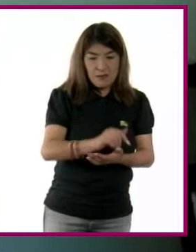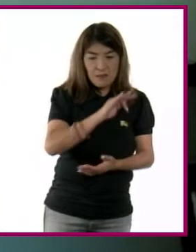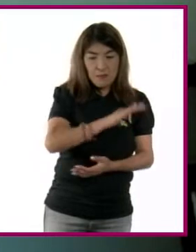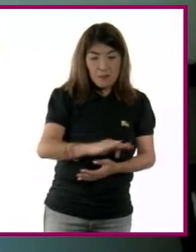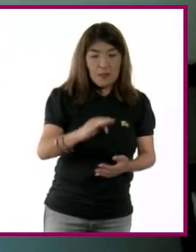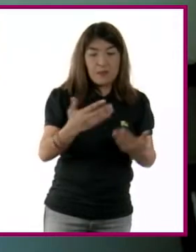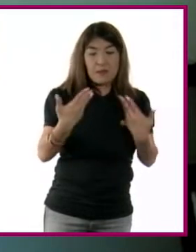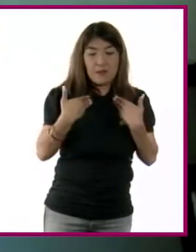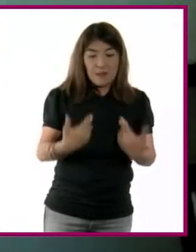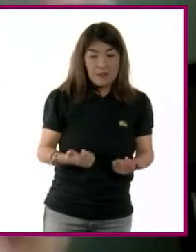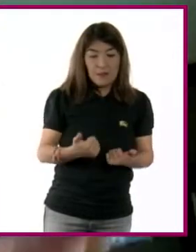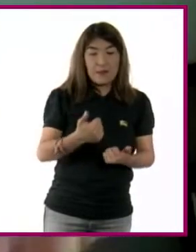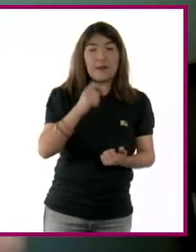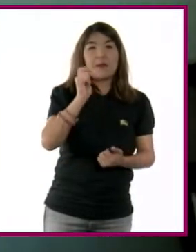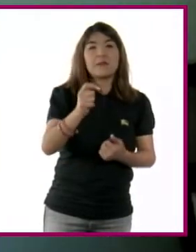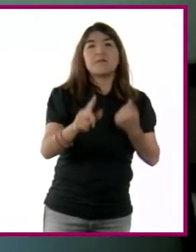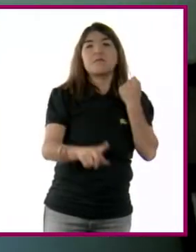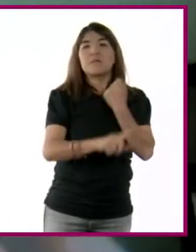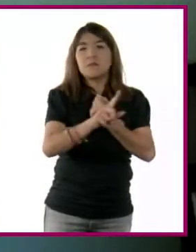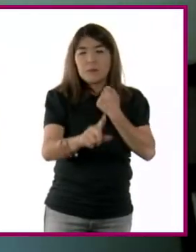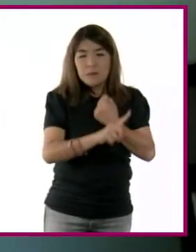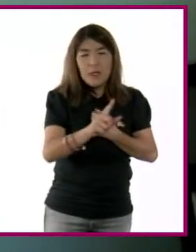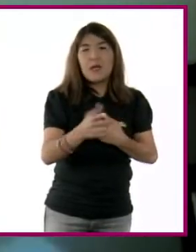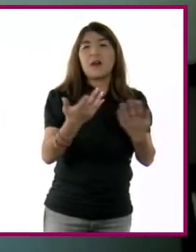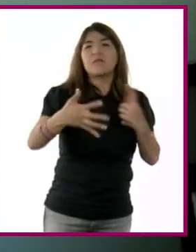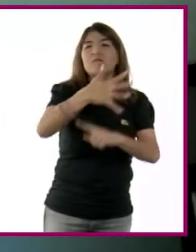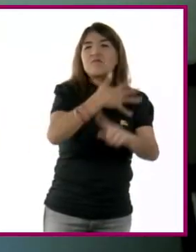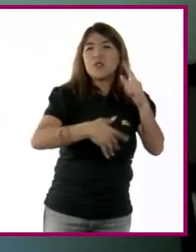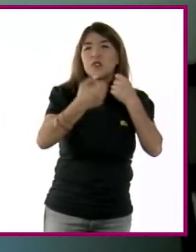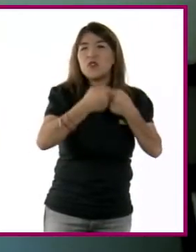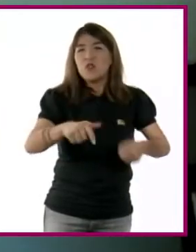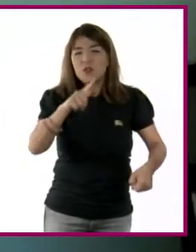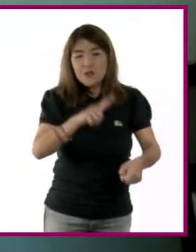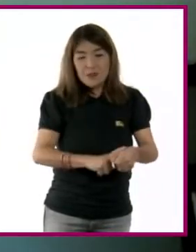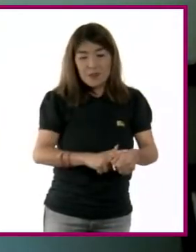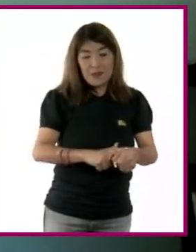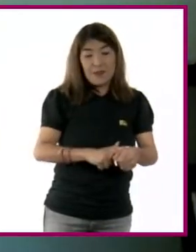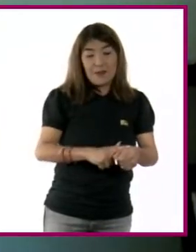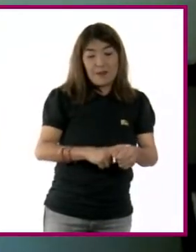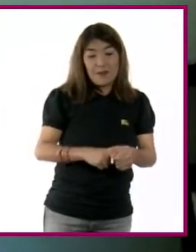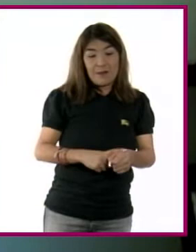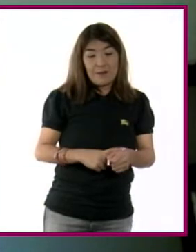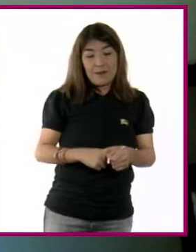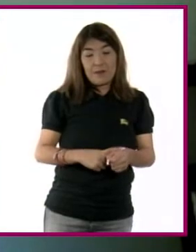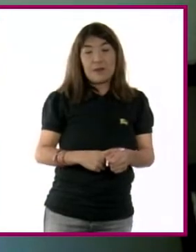podemos entender una determinada situación social o la manera de